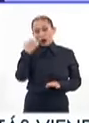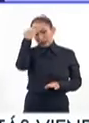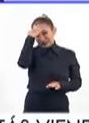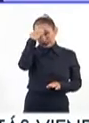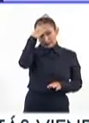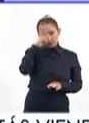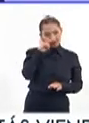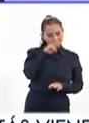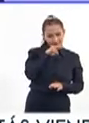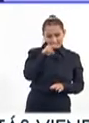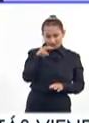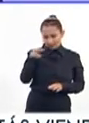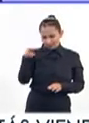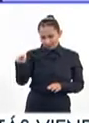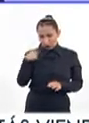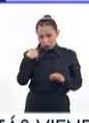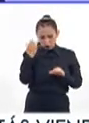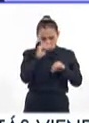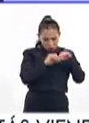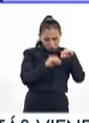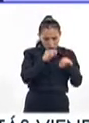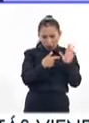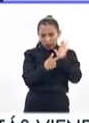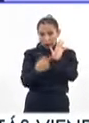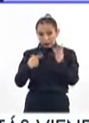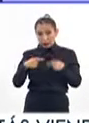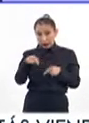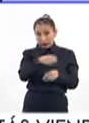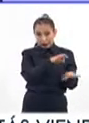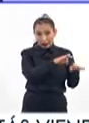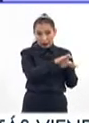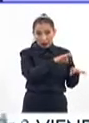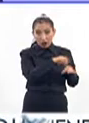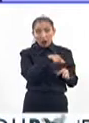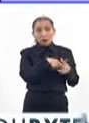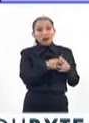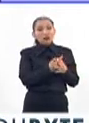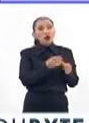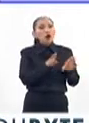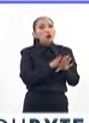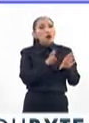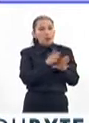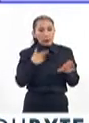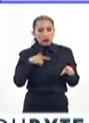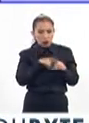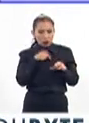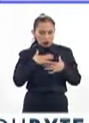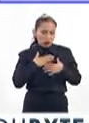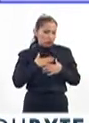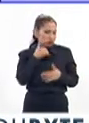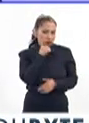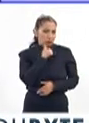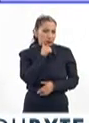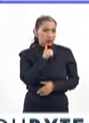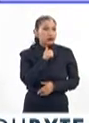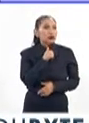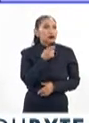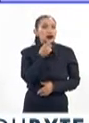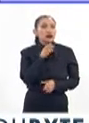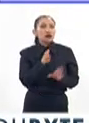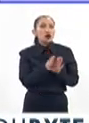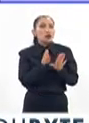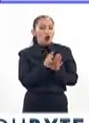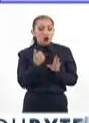experiencia de haberlo sacado al público, porque este trabajo de algún modo empezó siendo como personal. Yo siempre digo que es